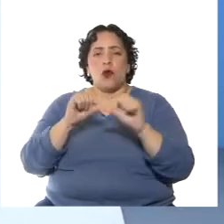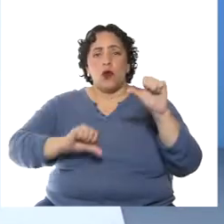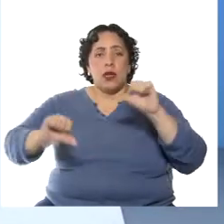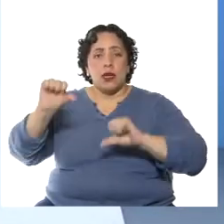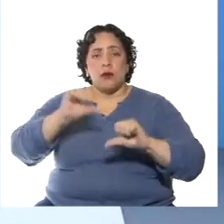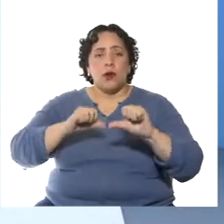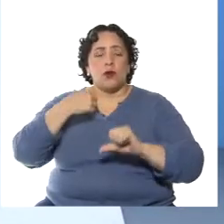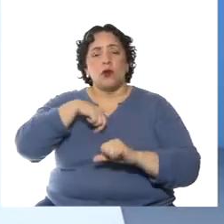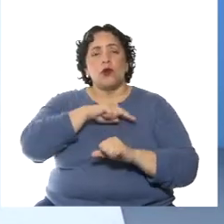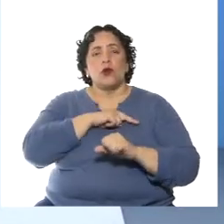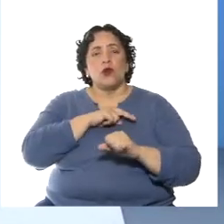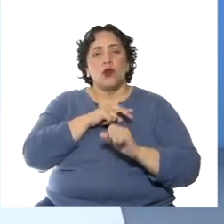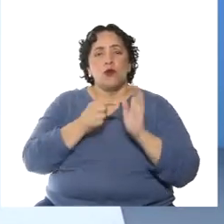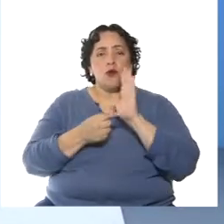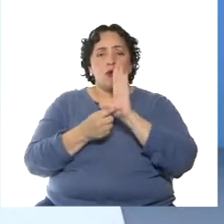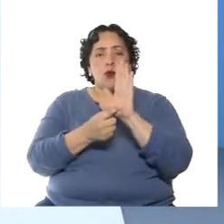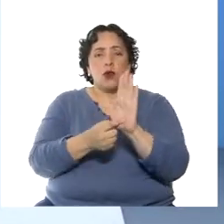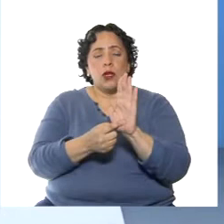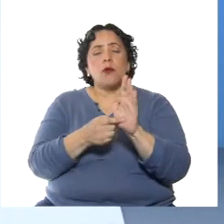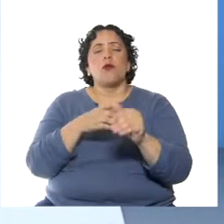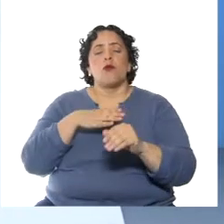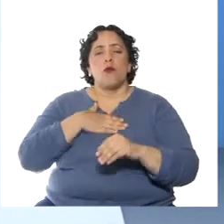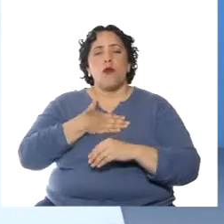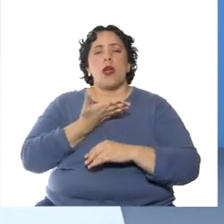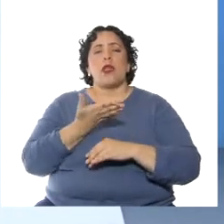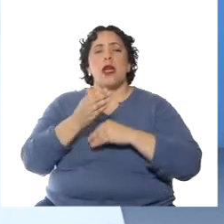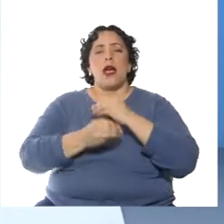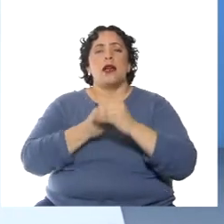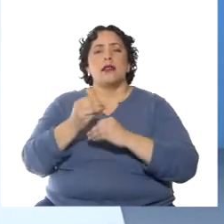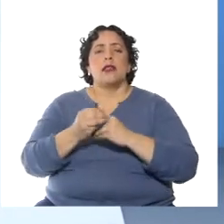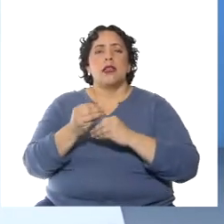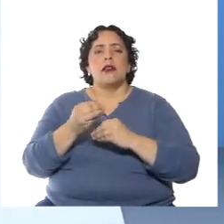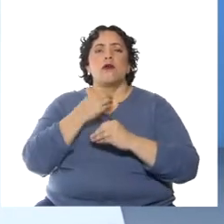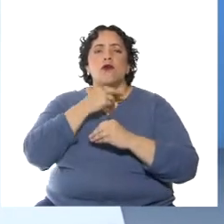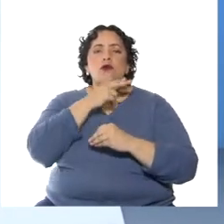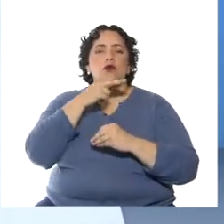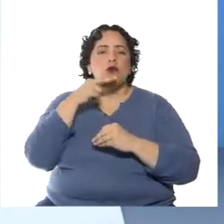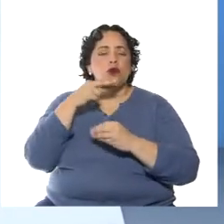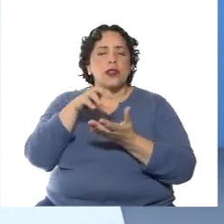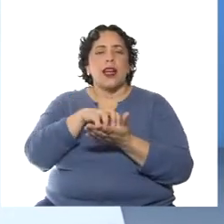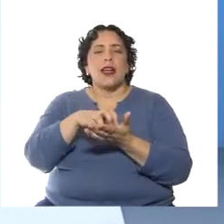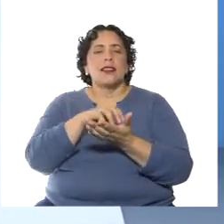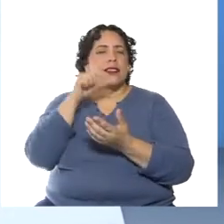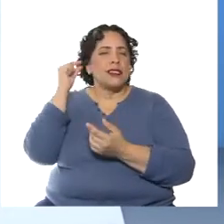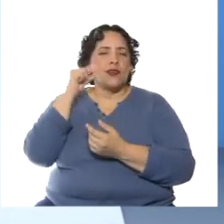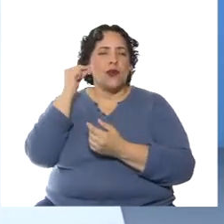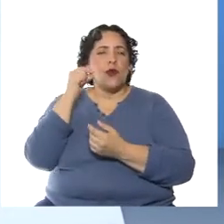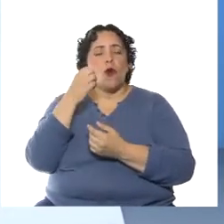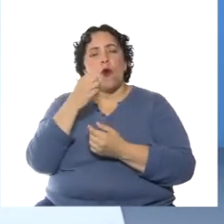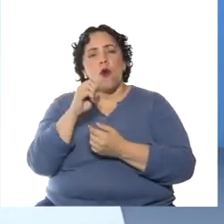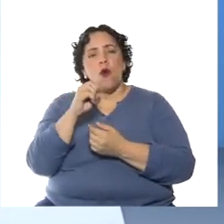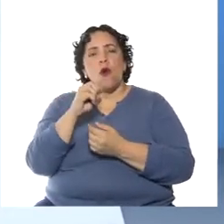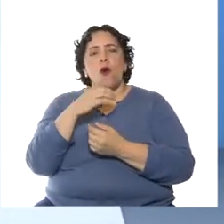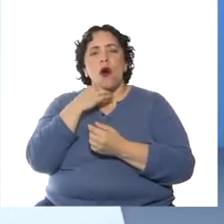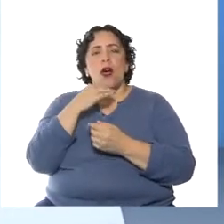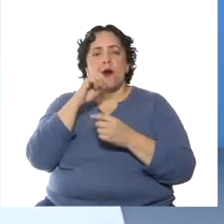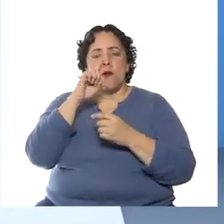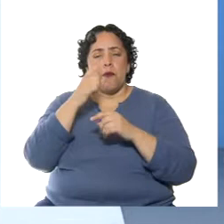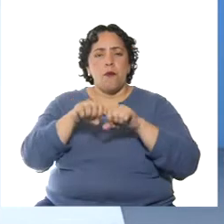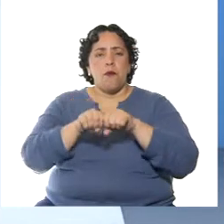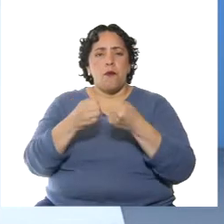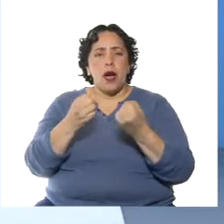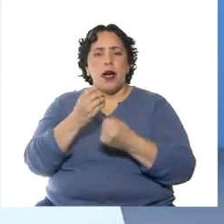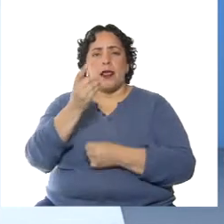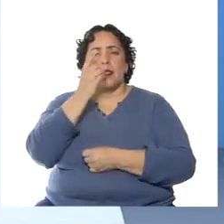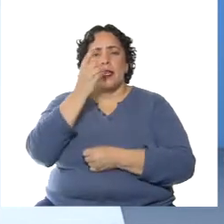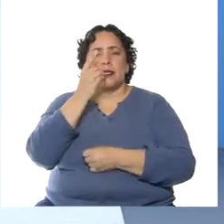químicos que nosotros le demostramos acá, ya podemos hacer un rico postre, como el quesillo que nombramos, o un rico pan para el